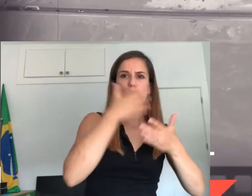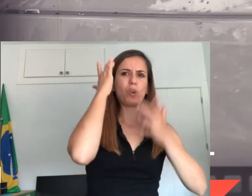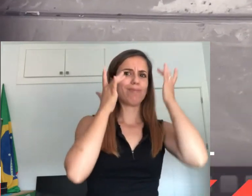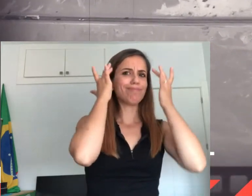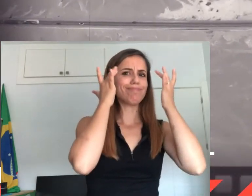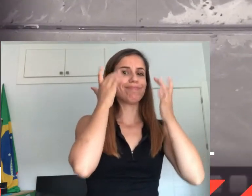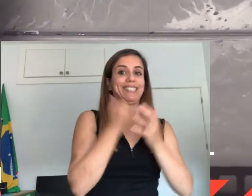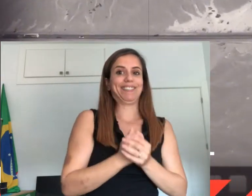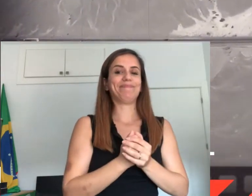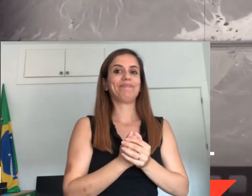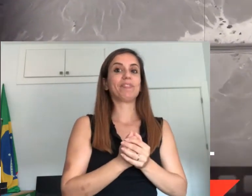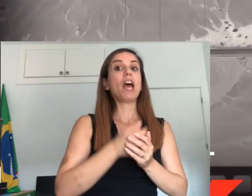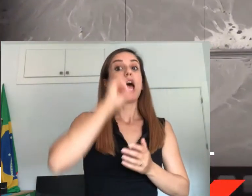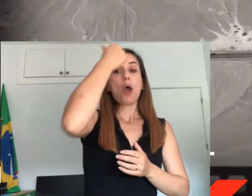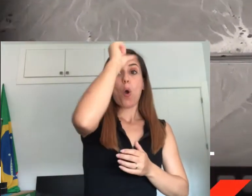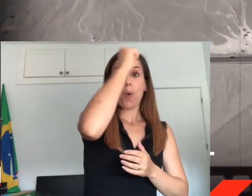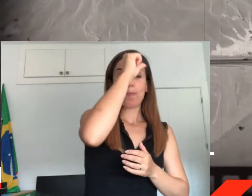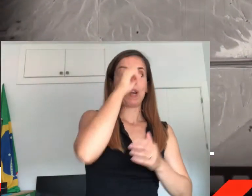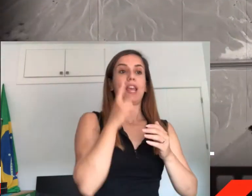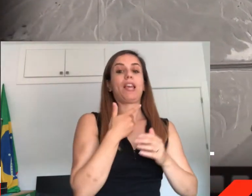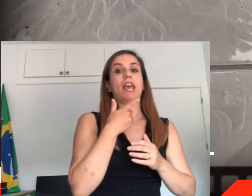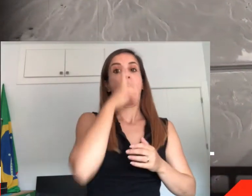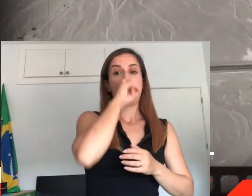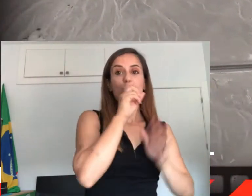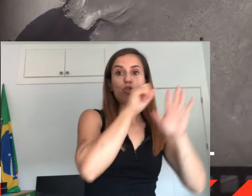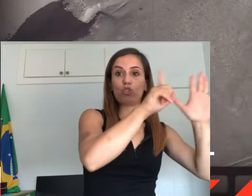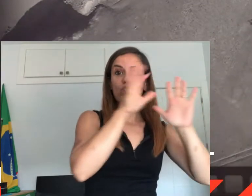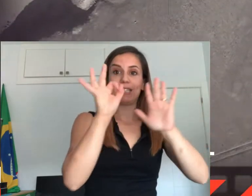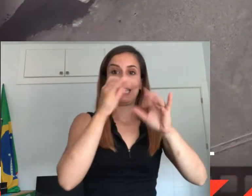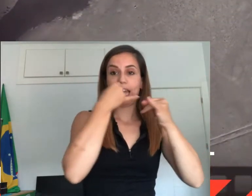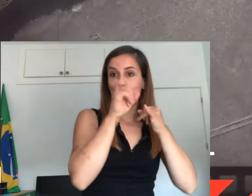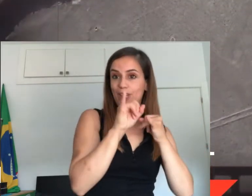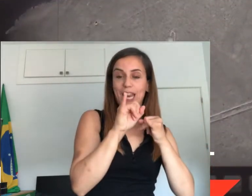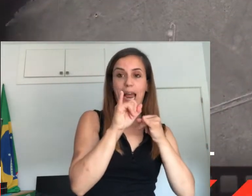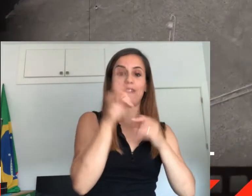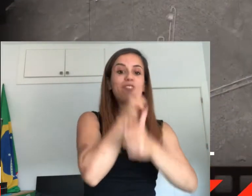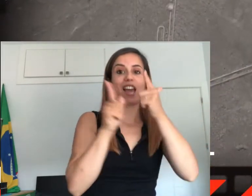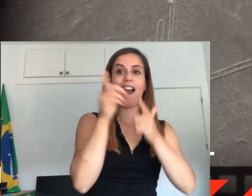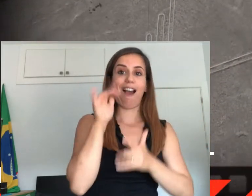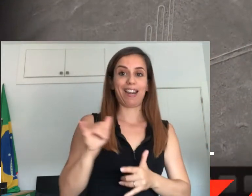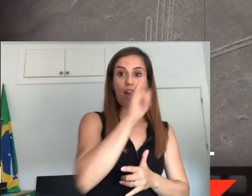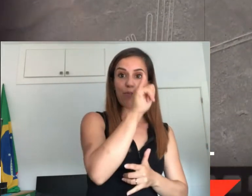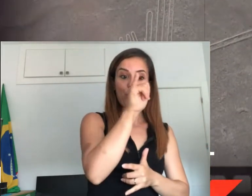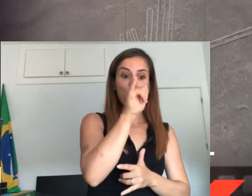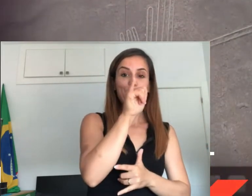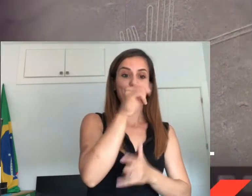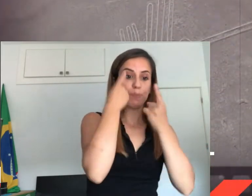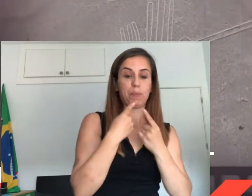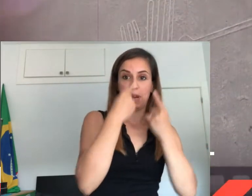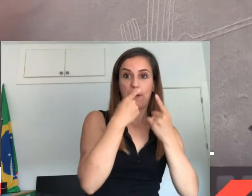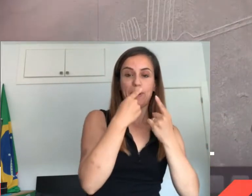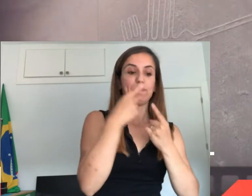que en los años 60, final de los años 60, cuando está llegando a Nazca en avión, que es una de las primeras veces que se vuela de forma particular en avión a esa